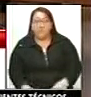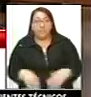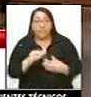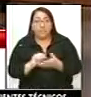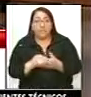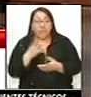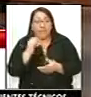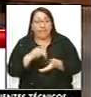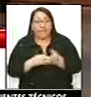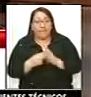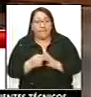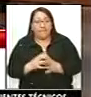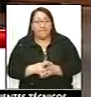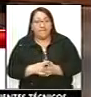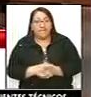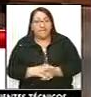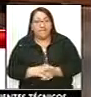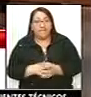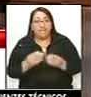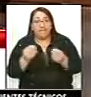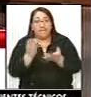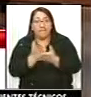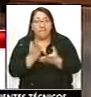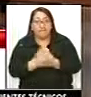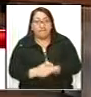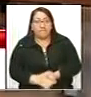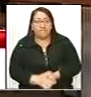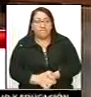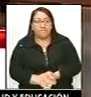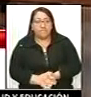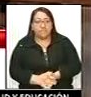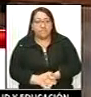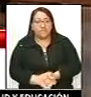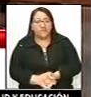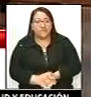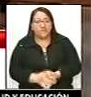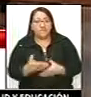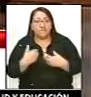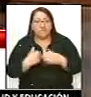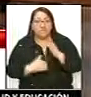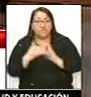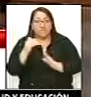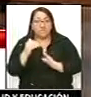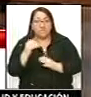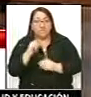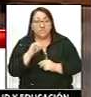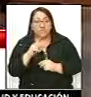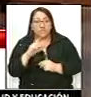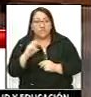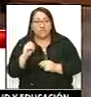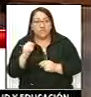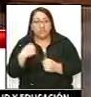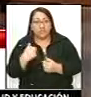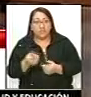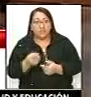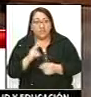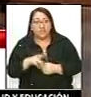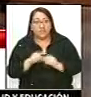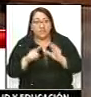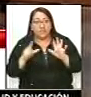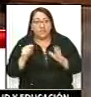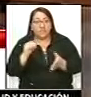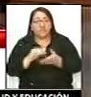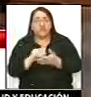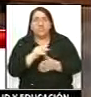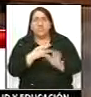motivo por el cual muchos colegios tienen ese alto. El Indecopi en el 2017 ha multado